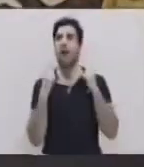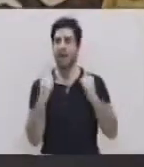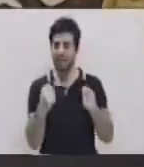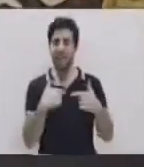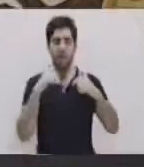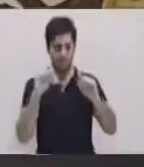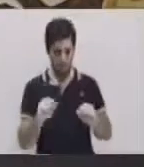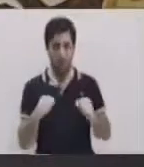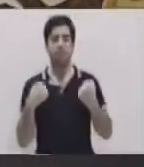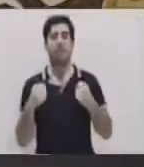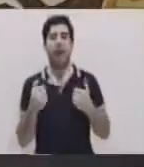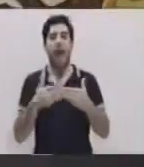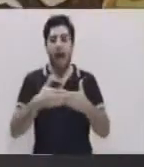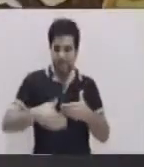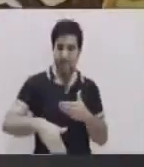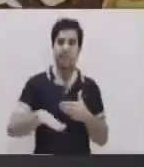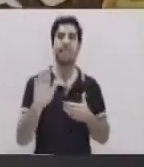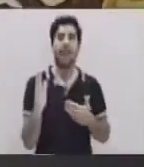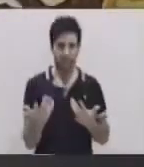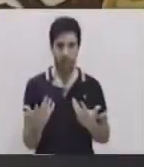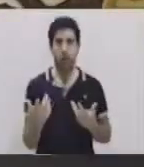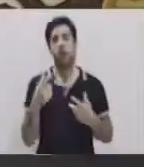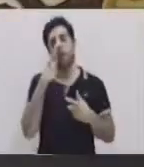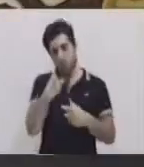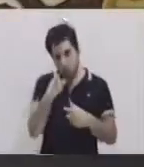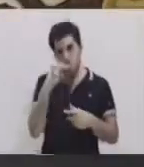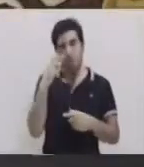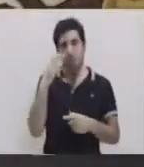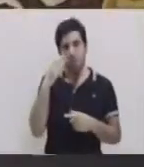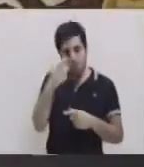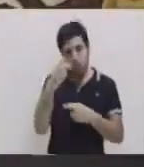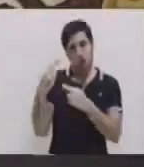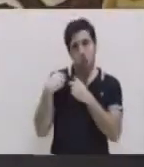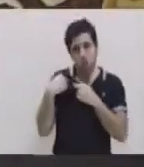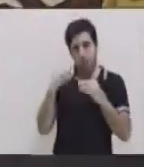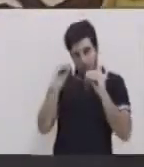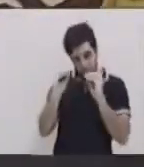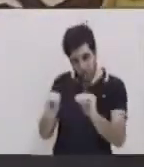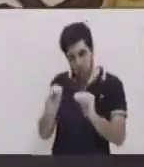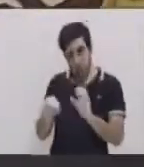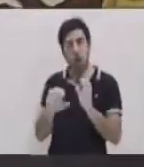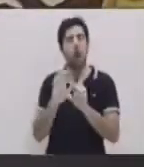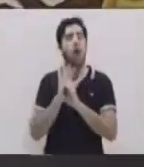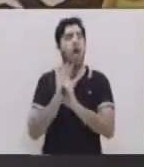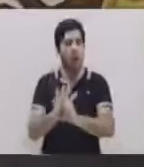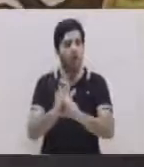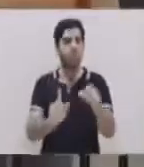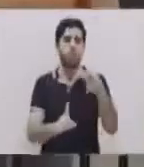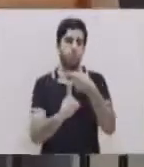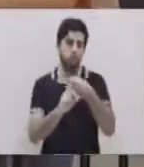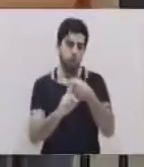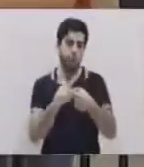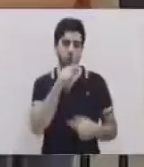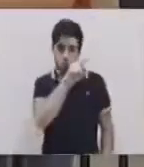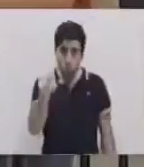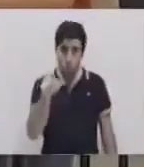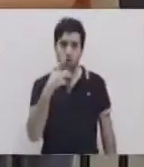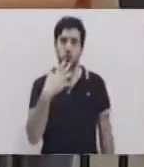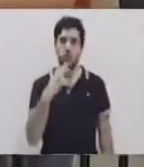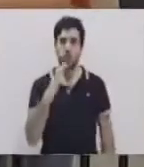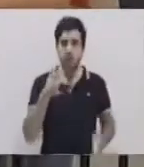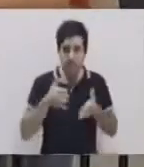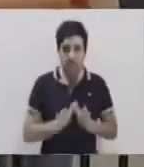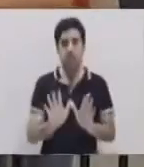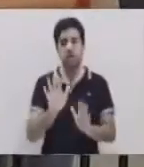eso es algo que solamente se enseña con crear ambientes de mucho ejemplo positivo en nuestros hijos.